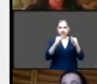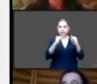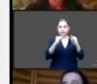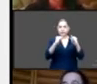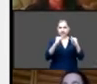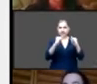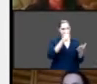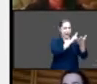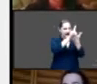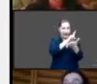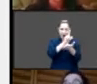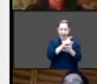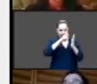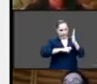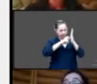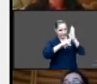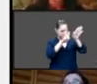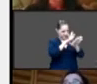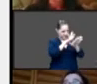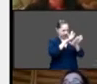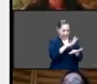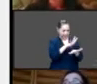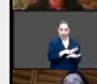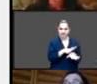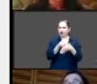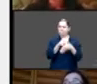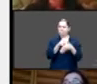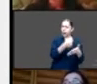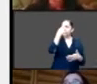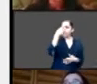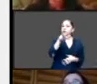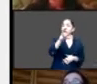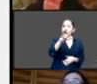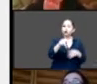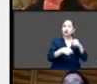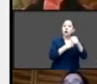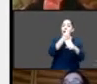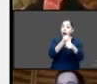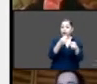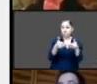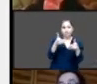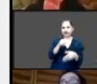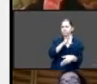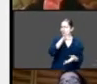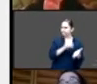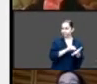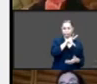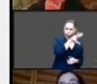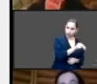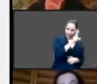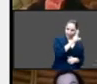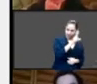prohibir el matrimonio antes de los 18 años. Efectivamente, a lo mejor ya no se están casando o se ha logrado disminuir este matrimonio. Sin